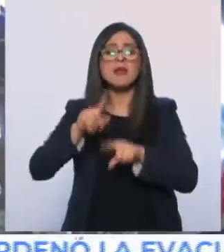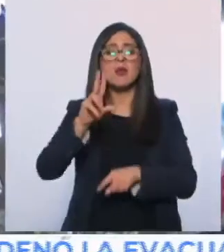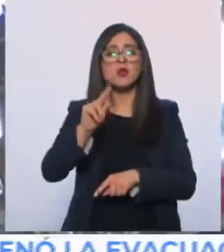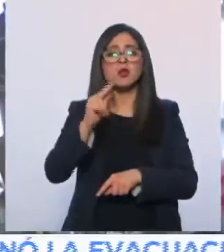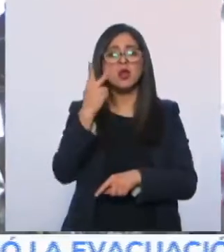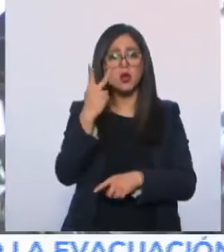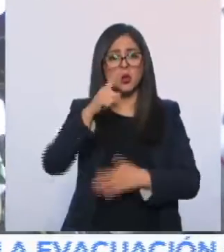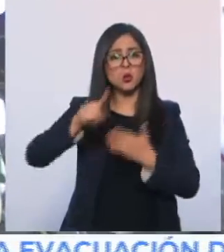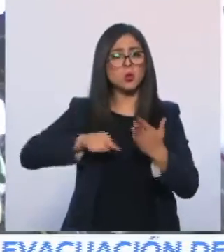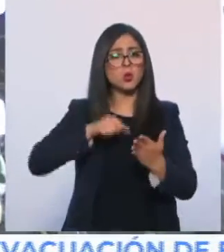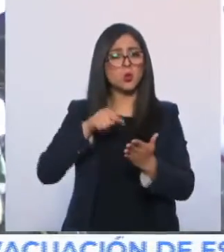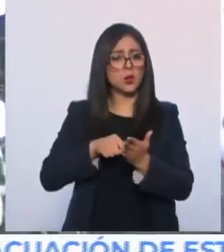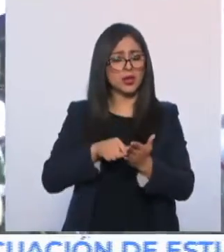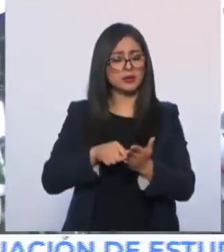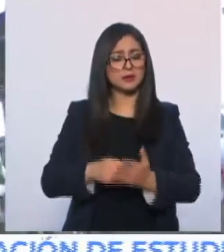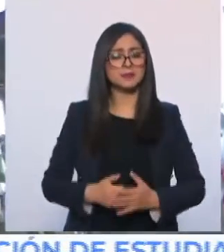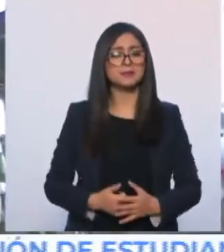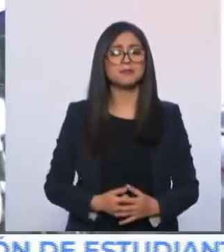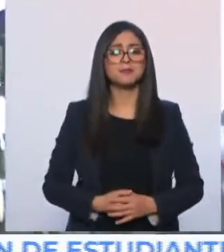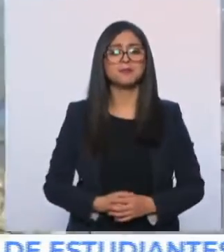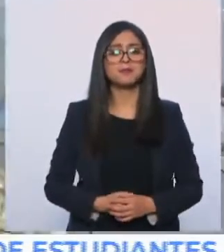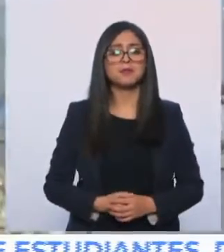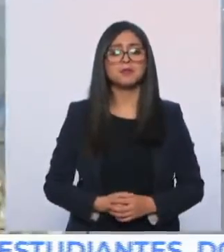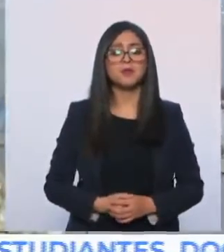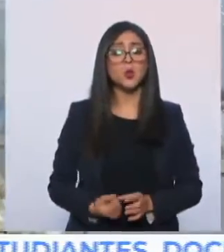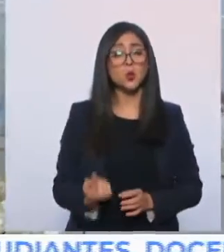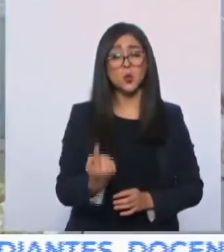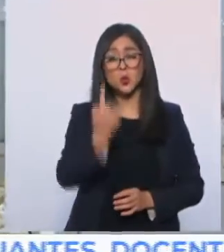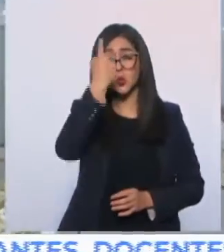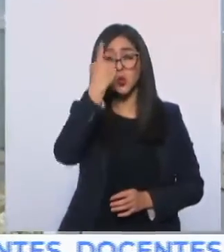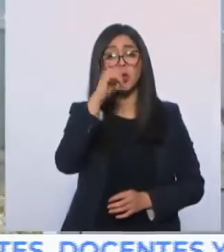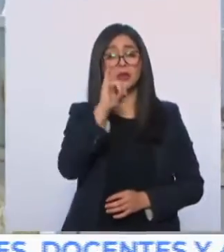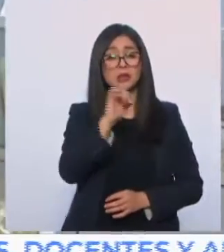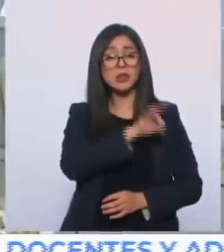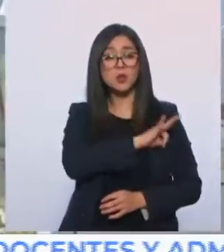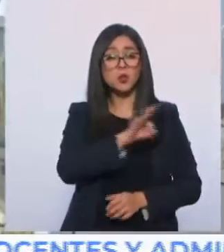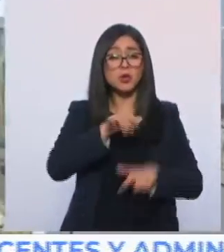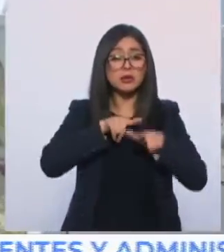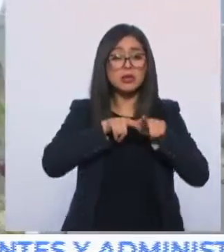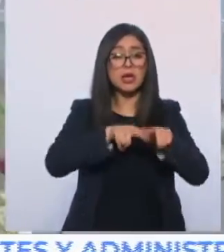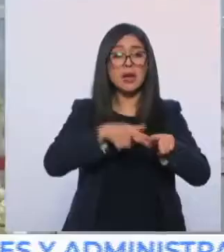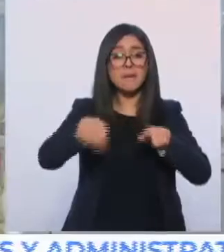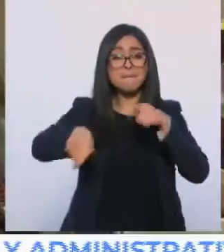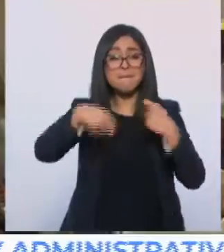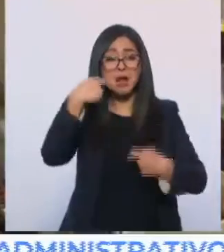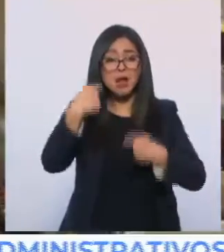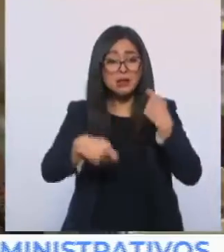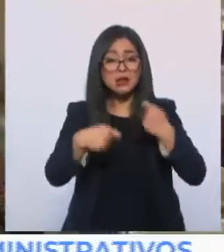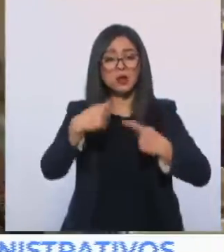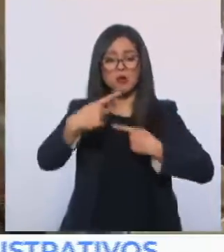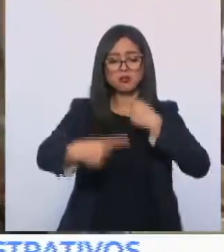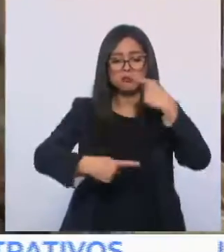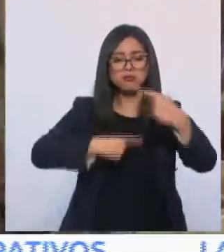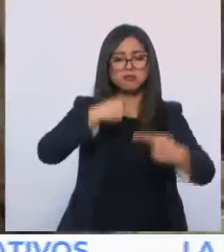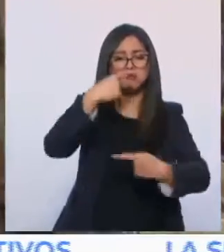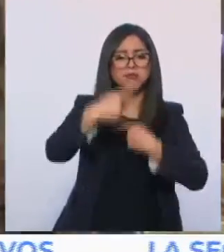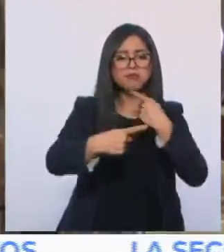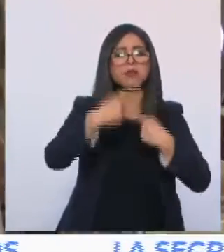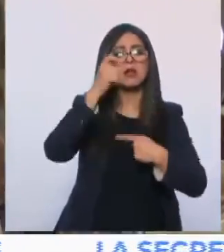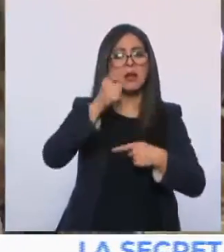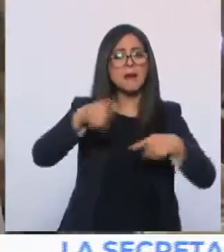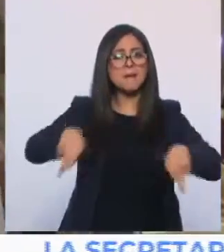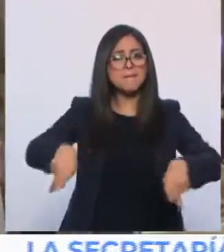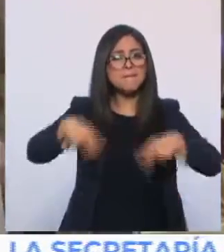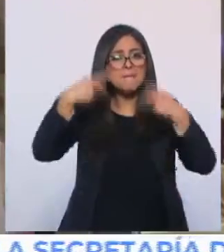sitios. El único rubro en el que se permite la entrega de bolsa de plástico que viene en rollo es para la venta